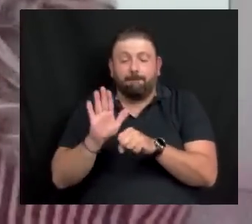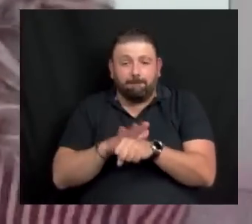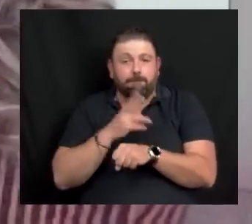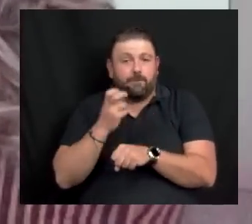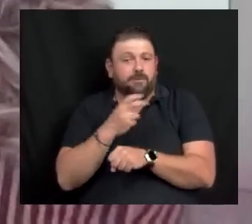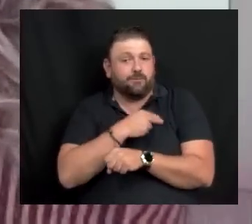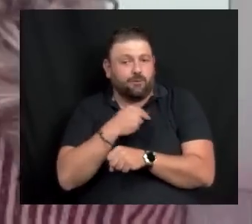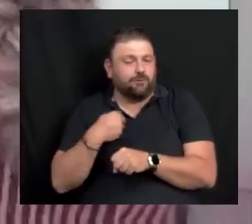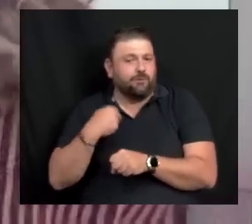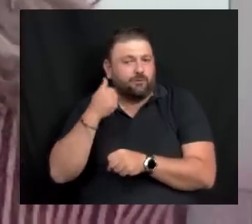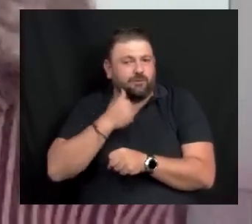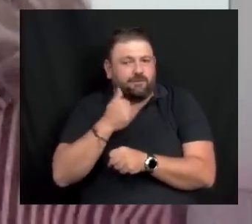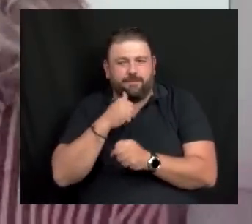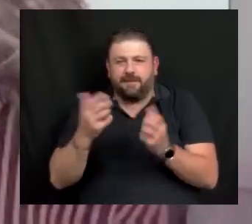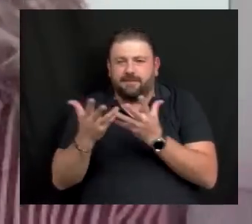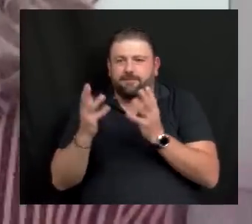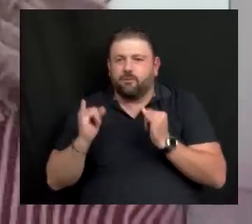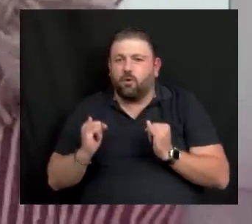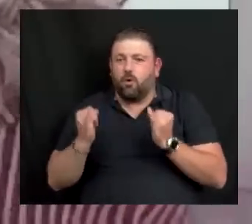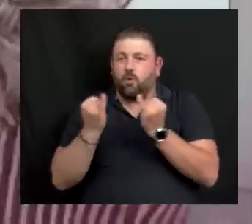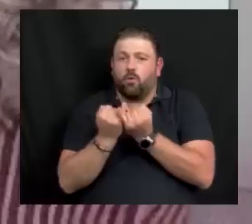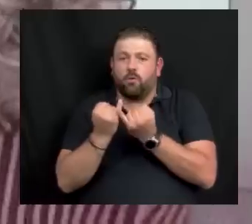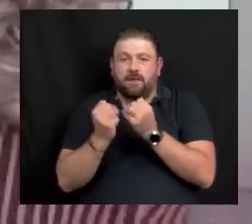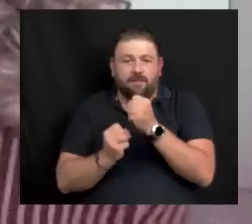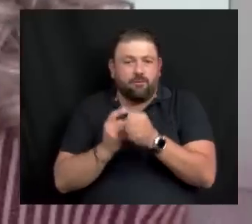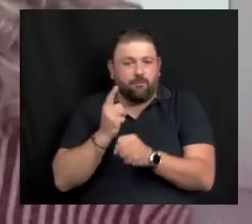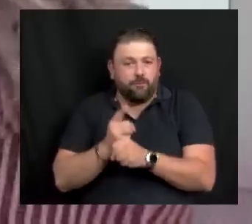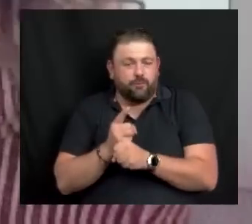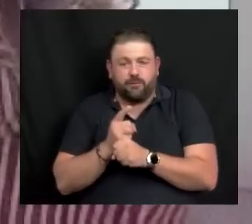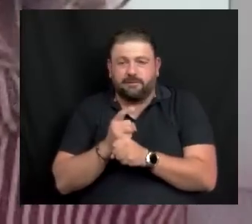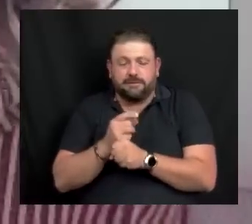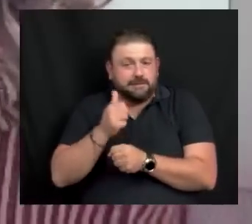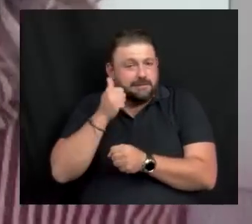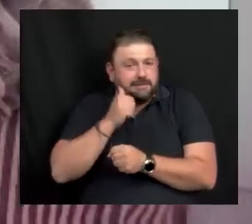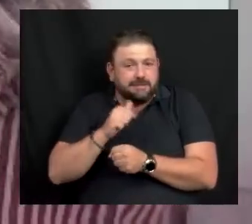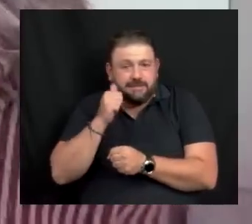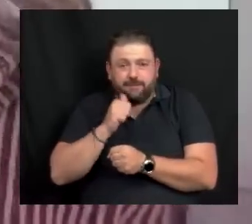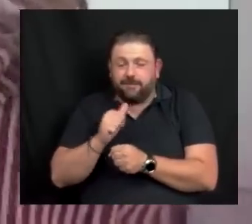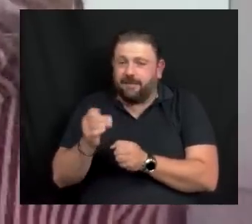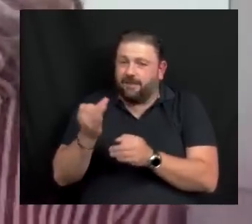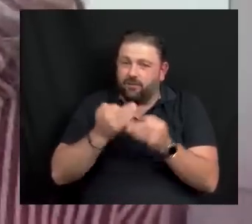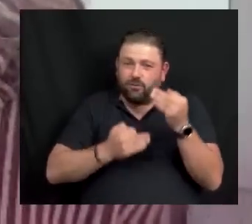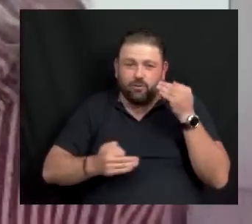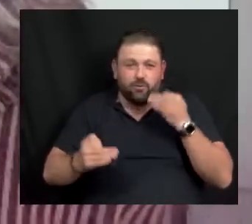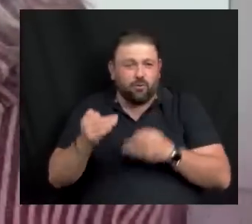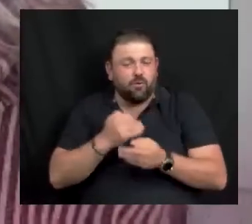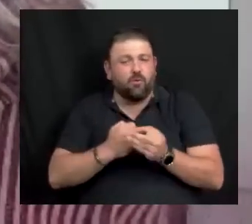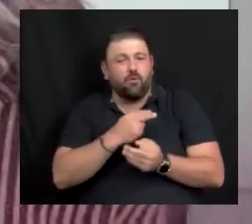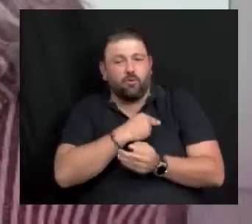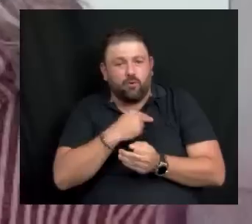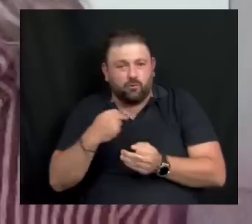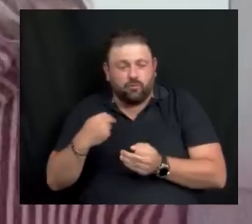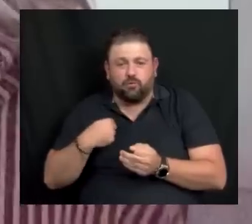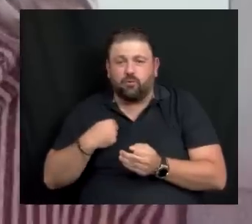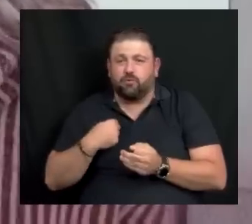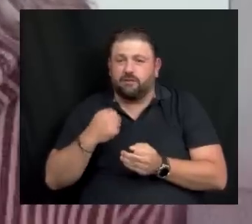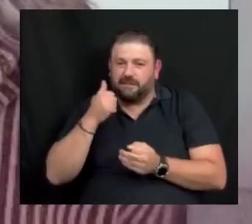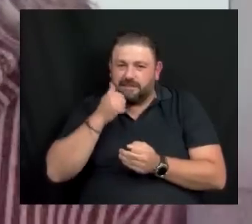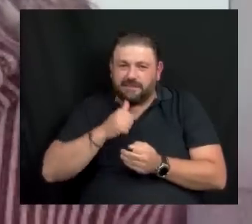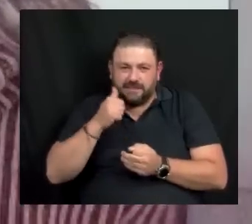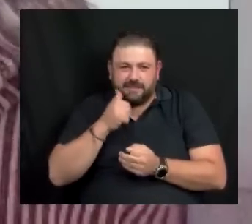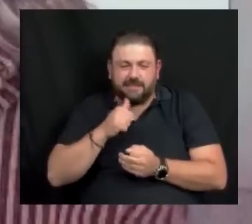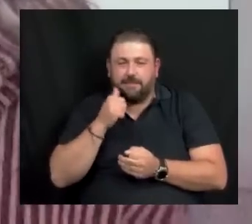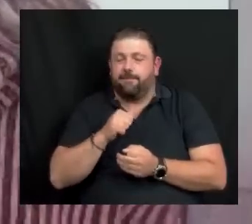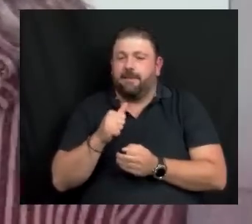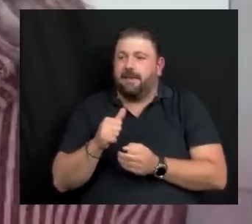oportunidad, y a veces más, cada semana. Sí. Ahí empieza el plan, donde nosotros estamos atrayendo gente que quiere